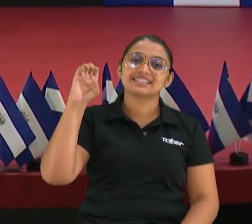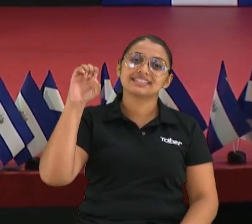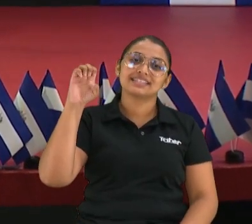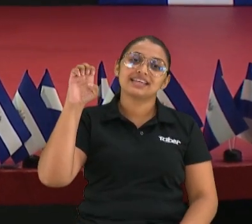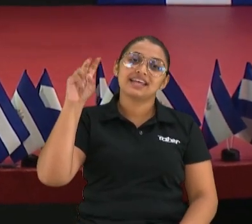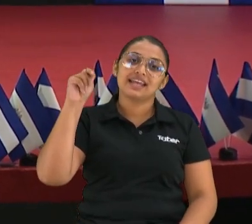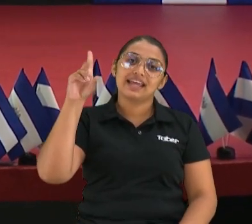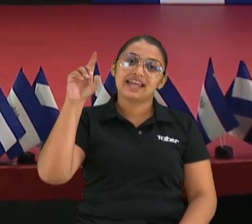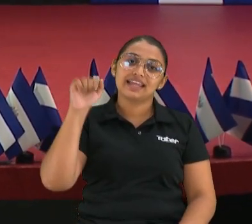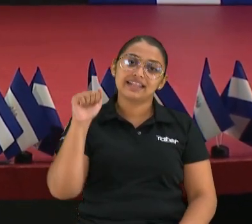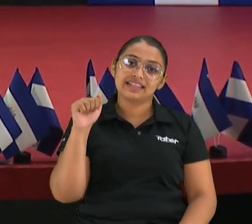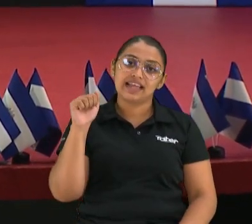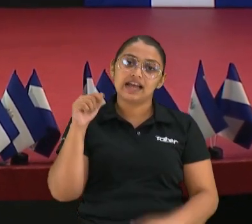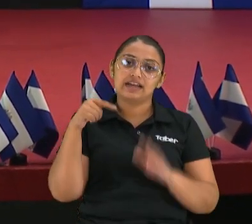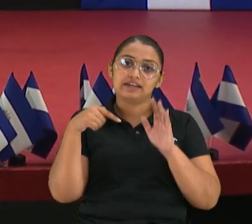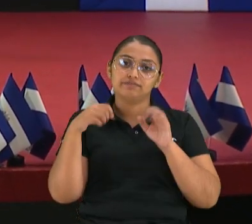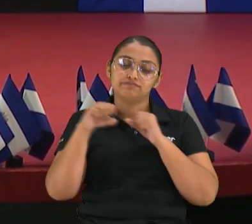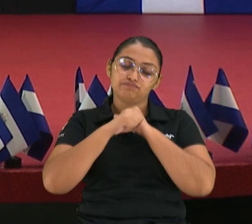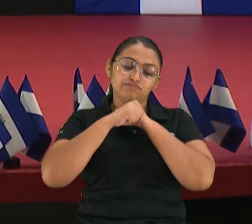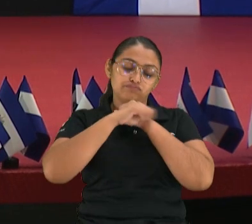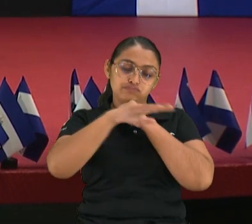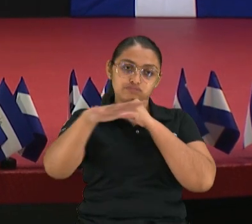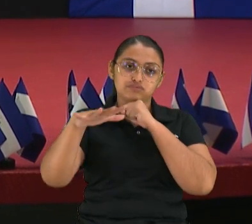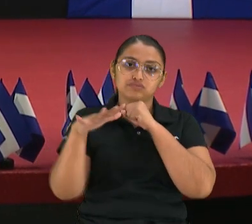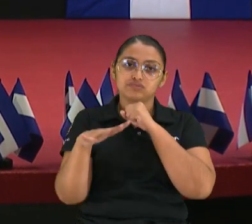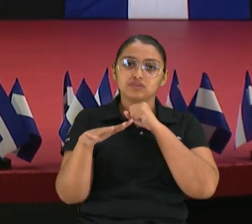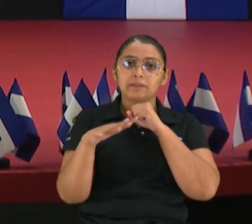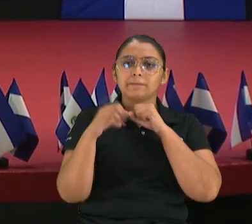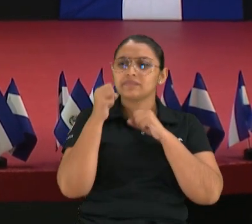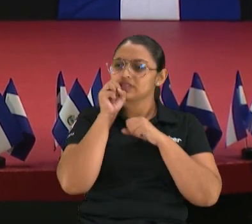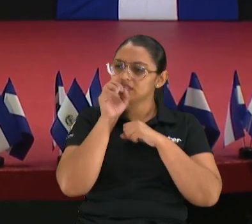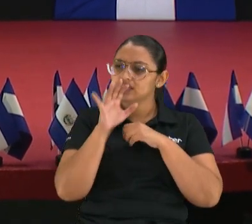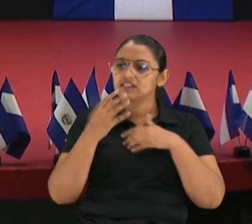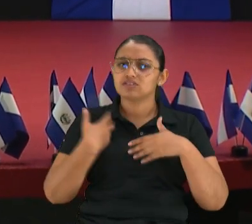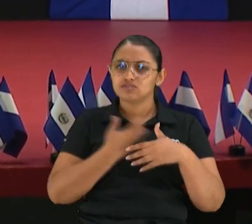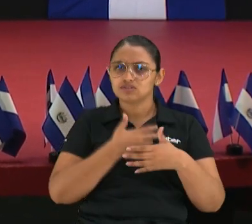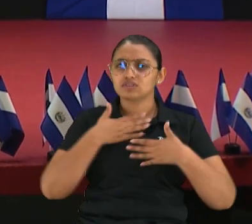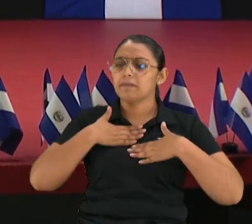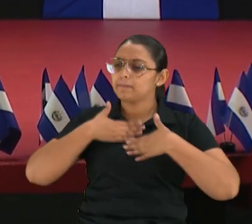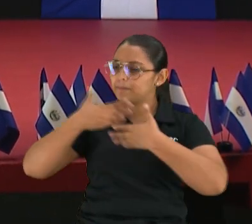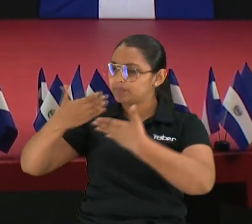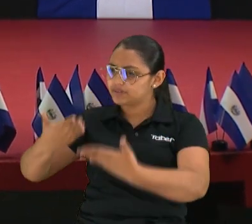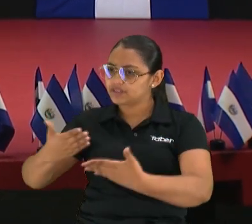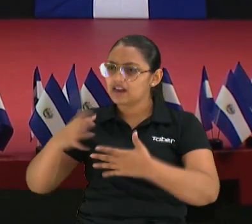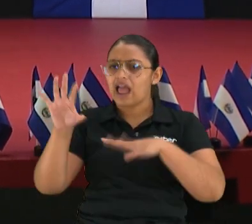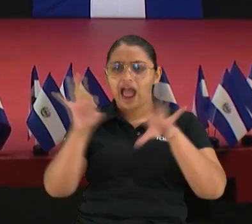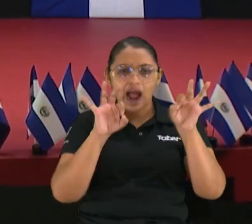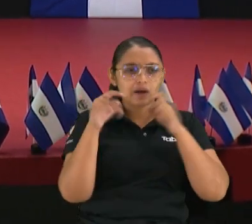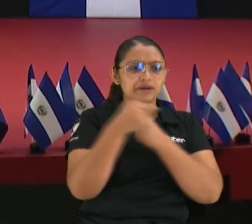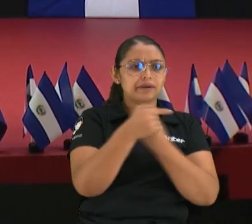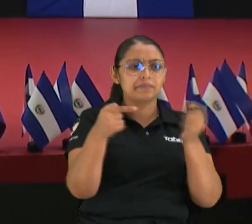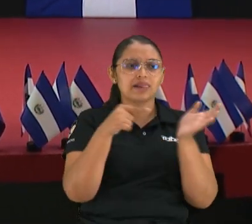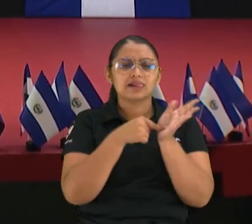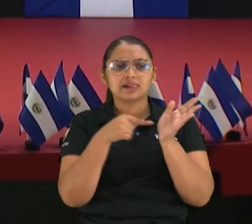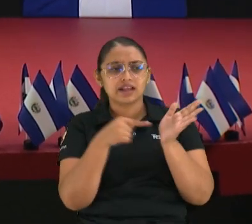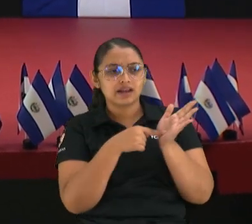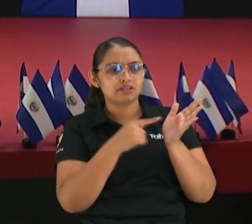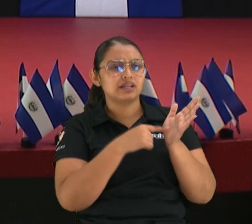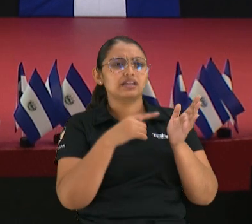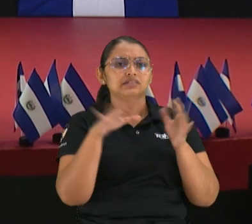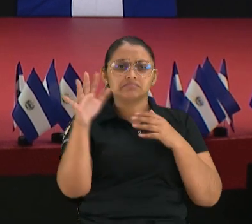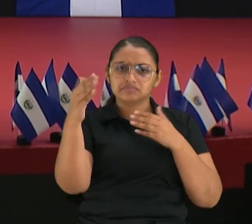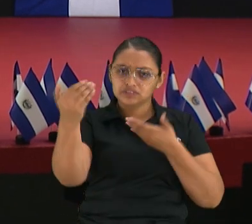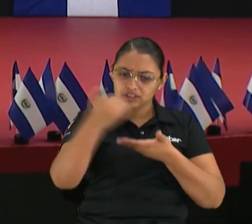que dice Señores vamos a tener un misericordia por esto los que no hemos declarado los que debemos algunas cosas acerquémonos vamos a pagar